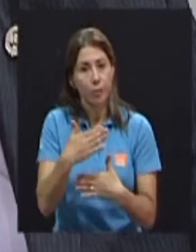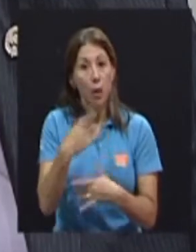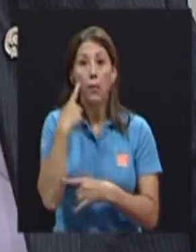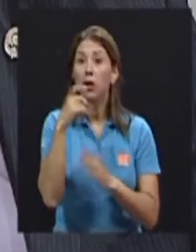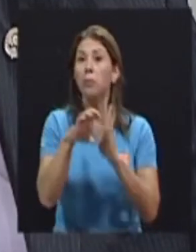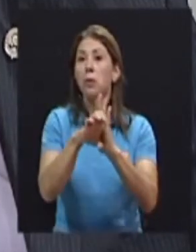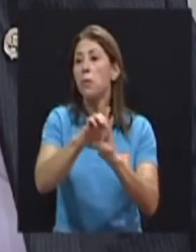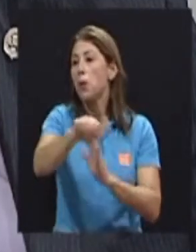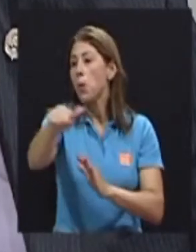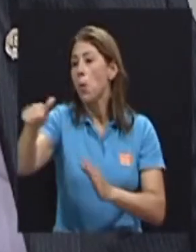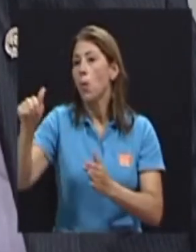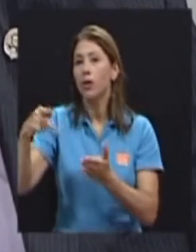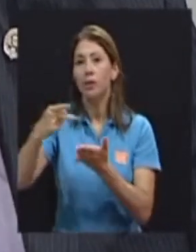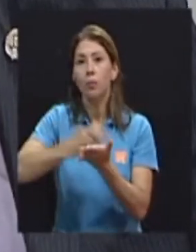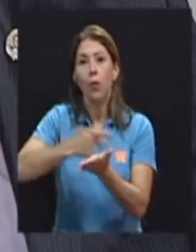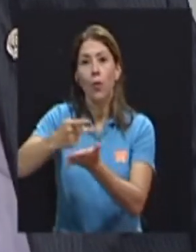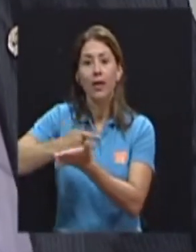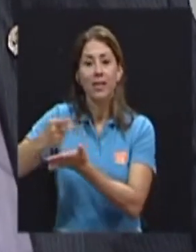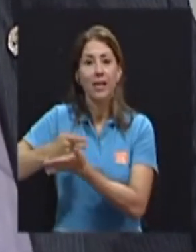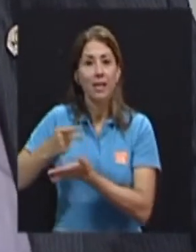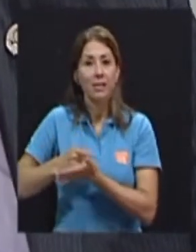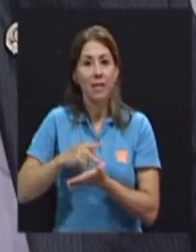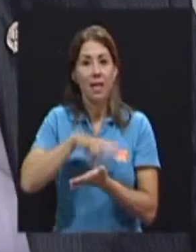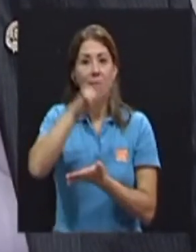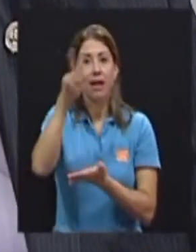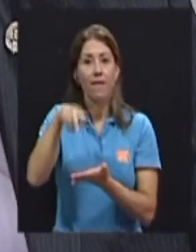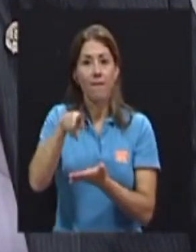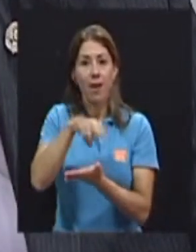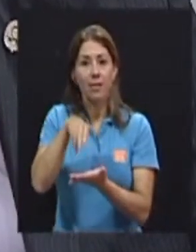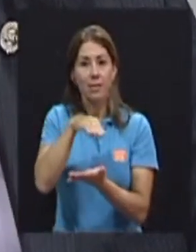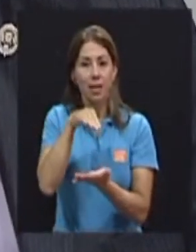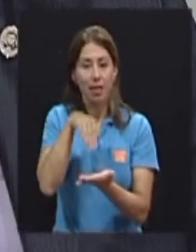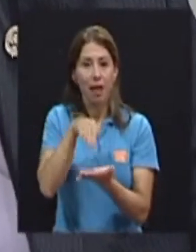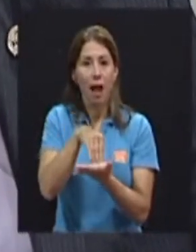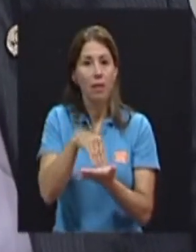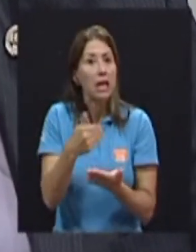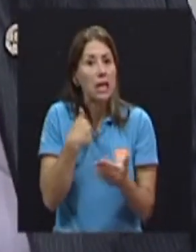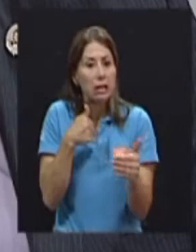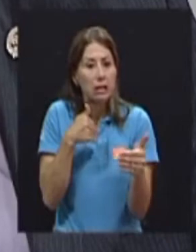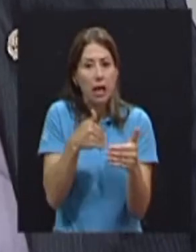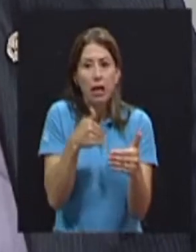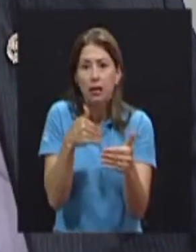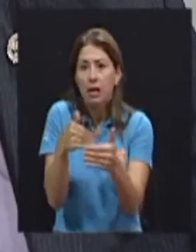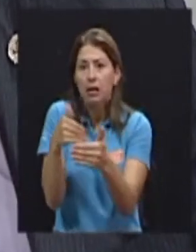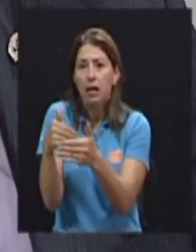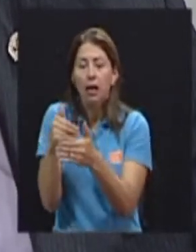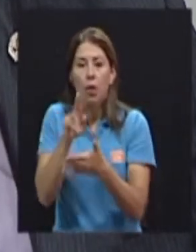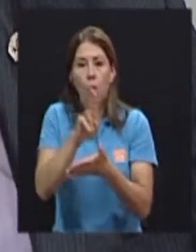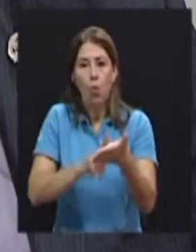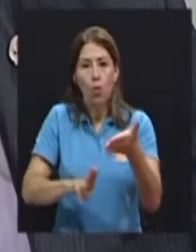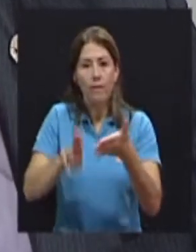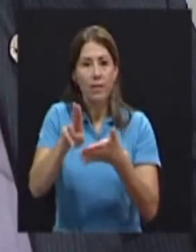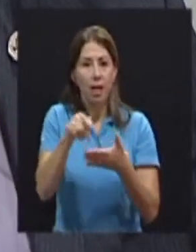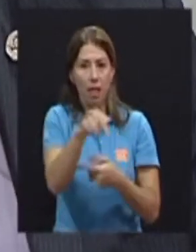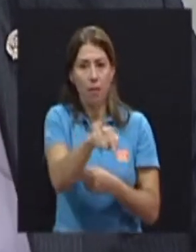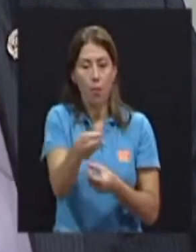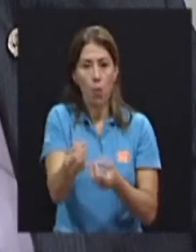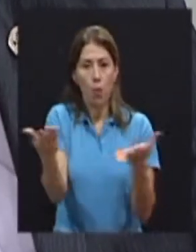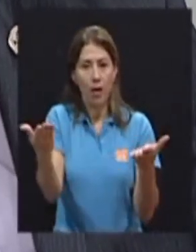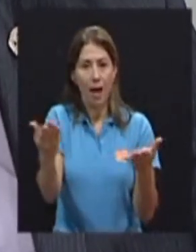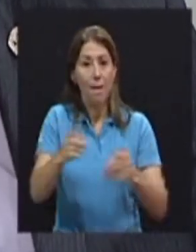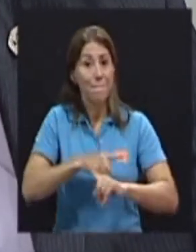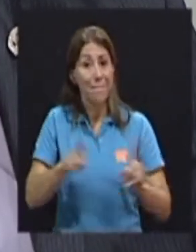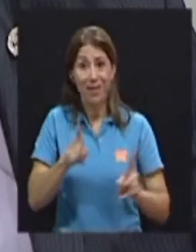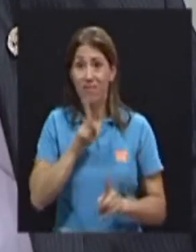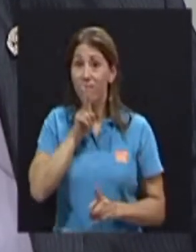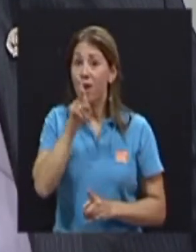otras provincias de la meseta central tenían a la mano, a la vuelta de la esquina, una universidad pública,